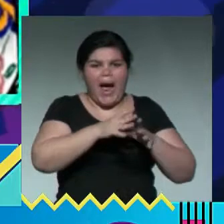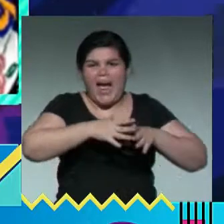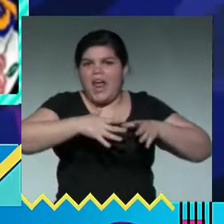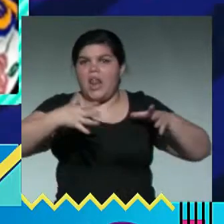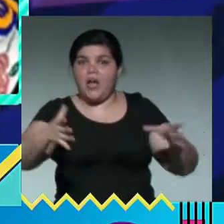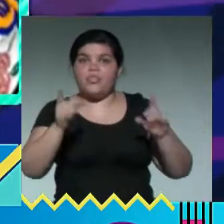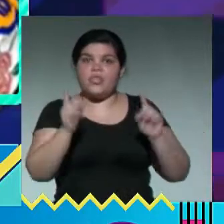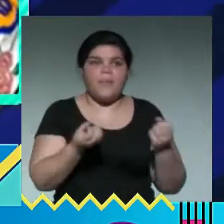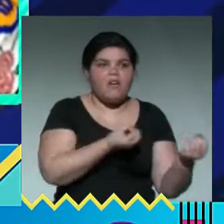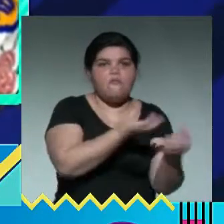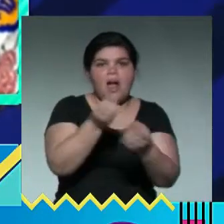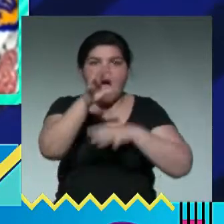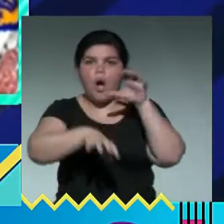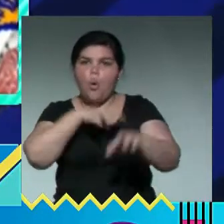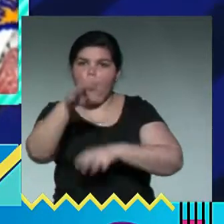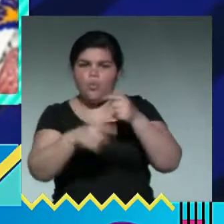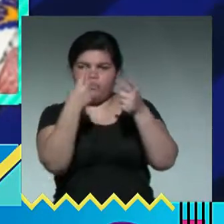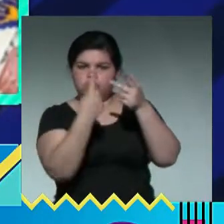de flora y de fauna que tiene,